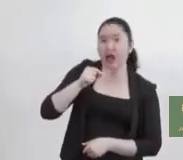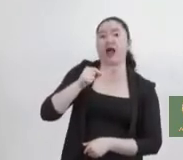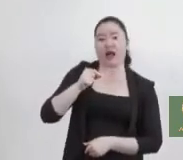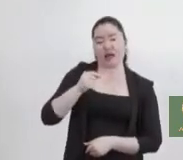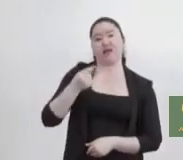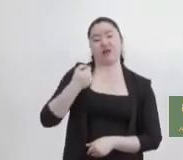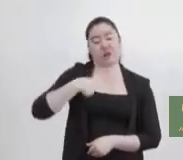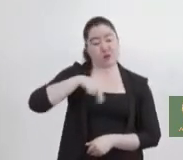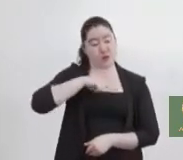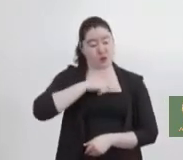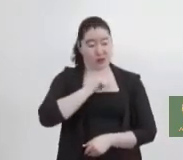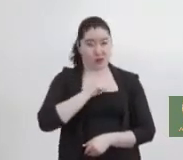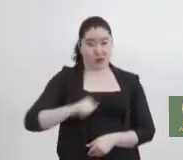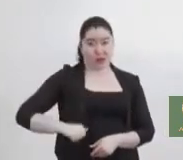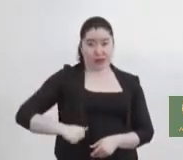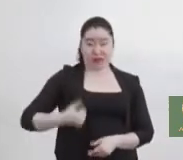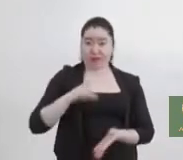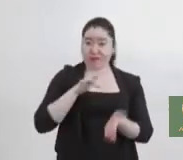SEP.